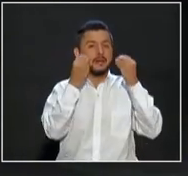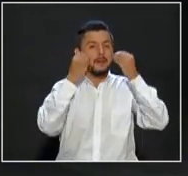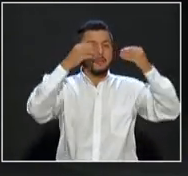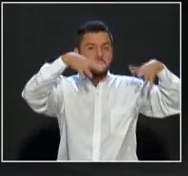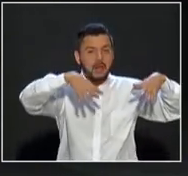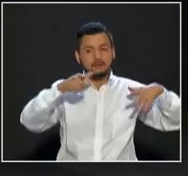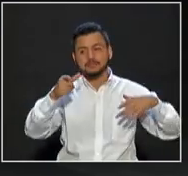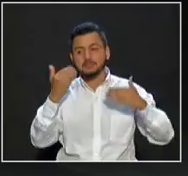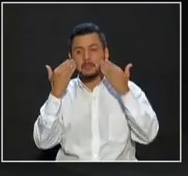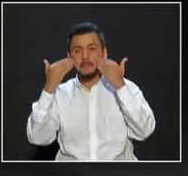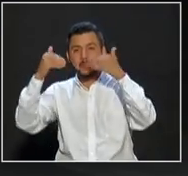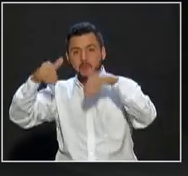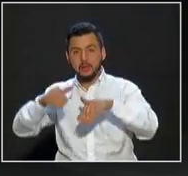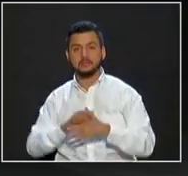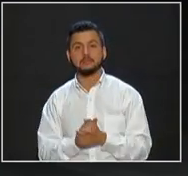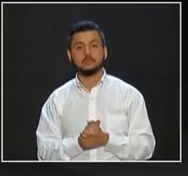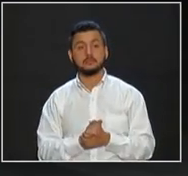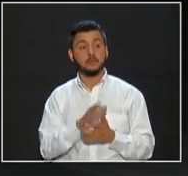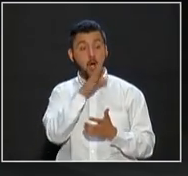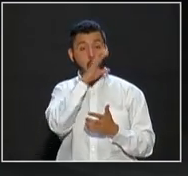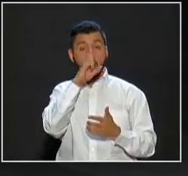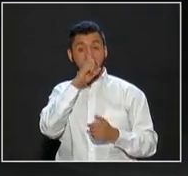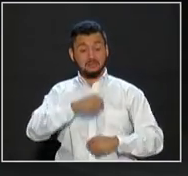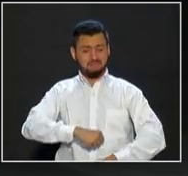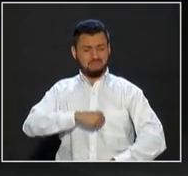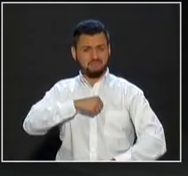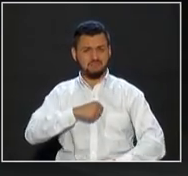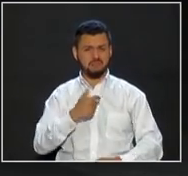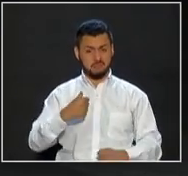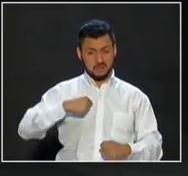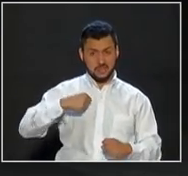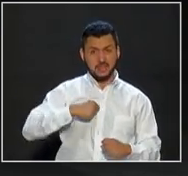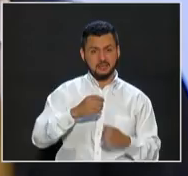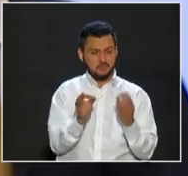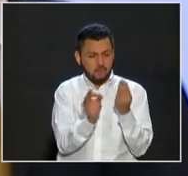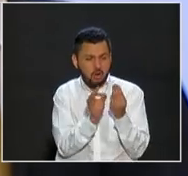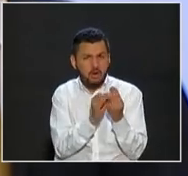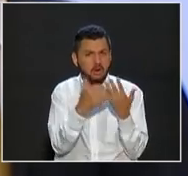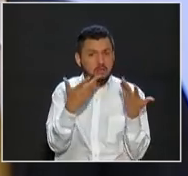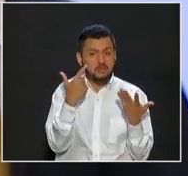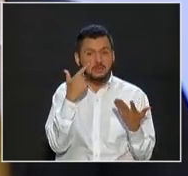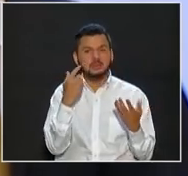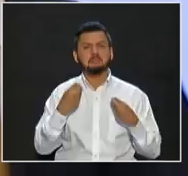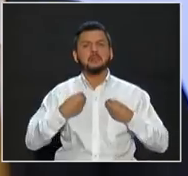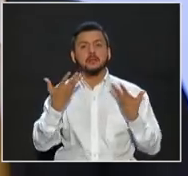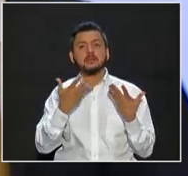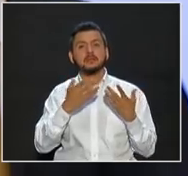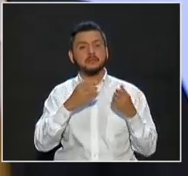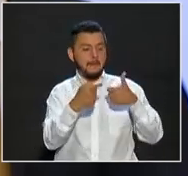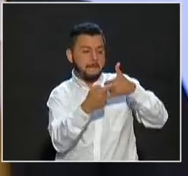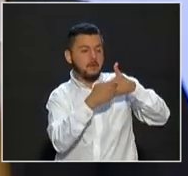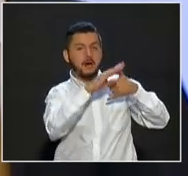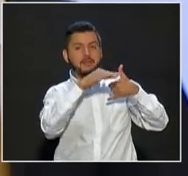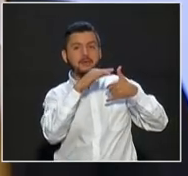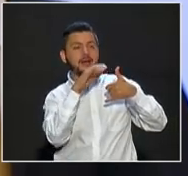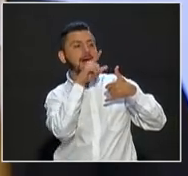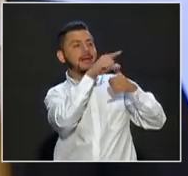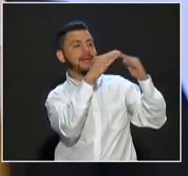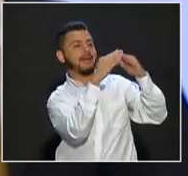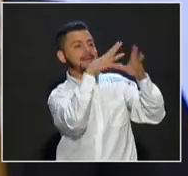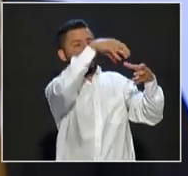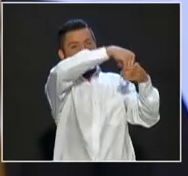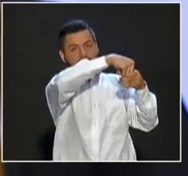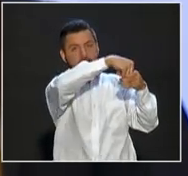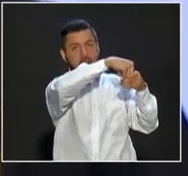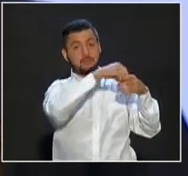se ponen camuflados y están delinquiendo en las montañas de antioquia lo que yo voy a hacer es muy sencillo voy a crear un bloque